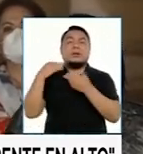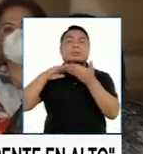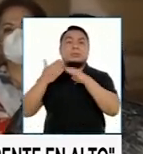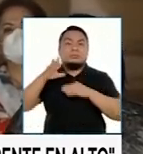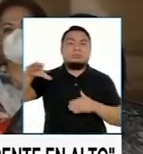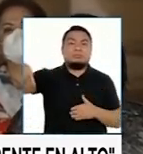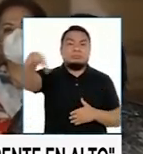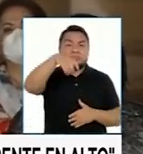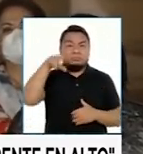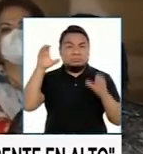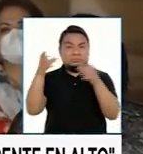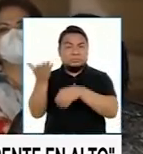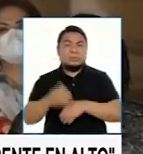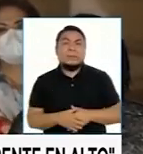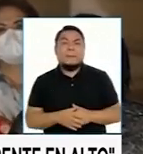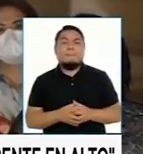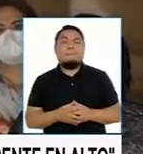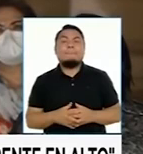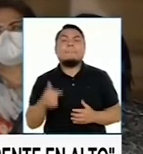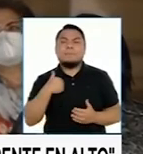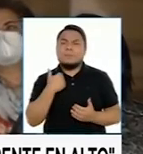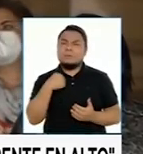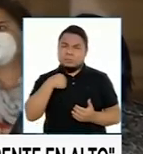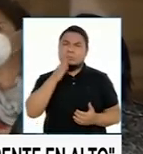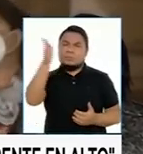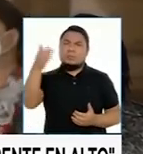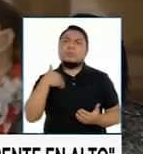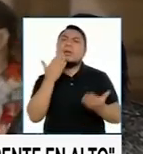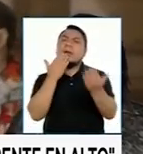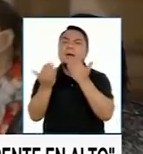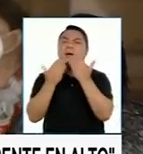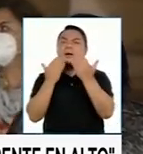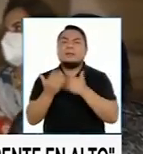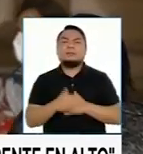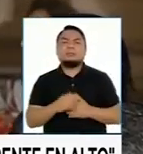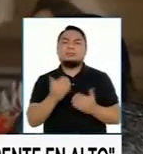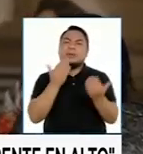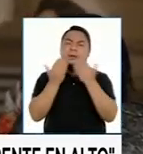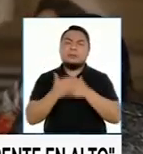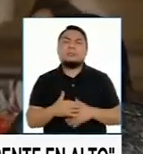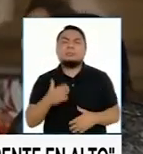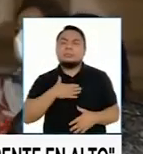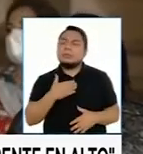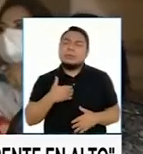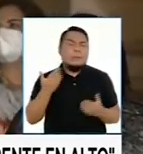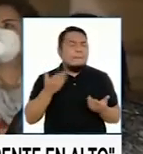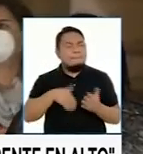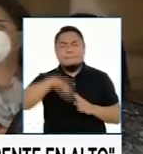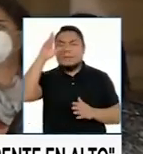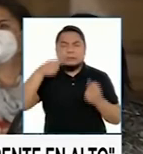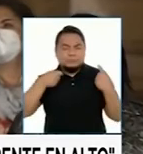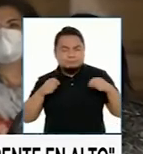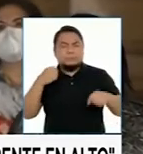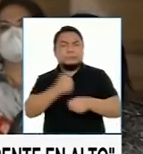más impredecible saber cuáles son los intereses detrás, porque hoy es un Parlamento